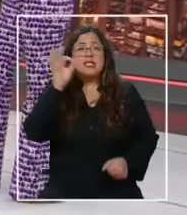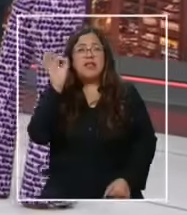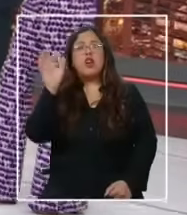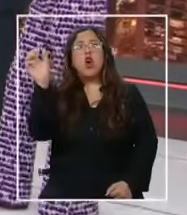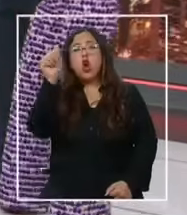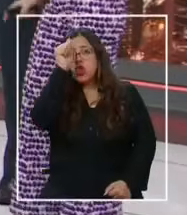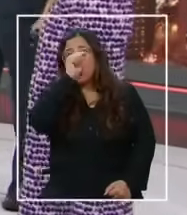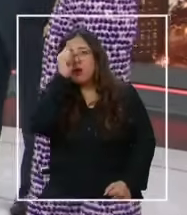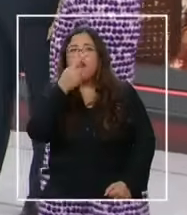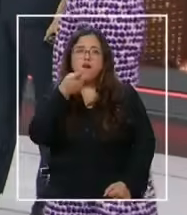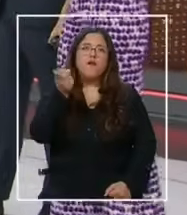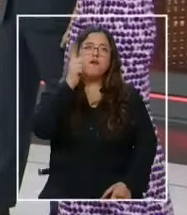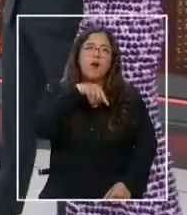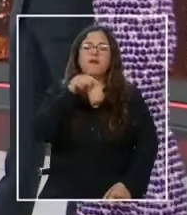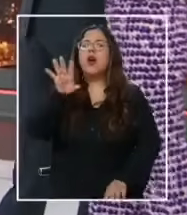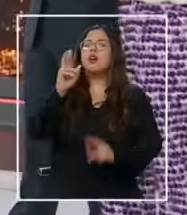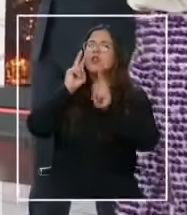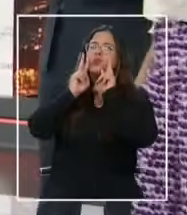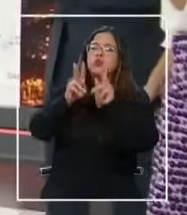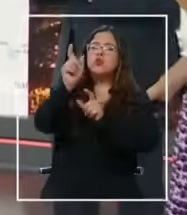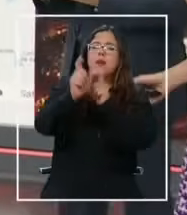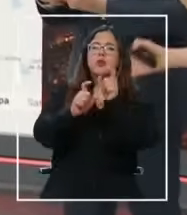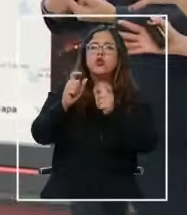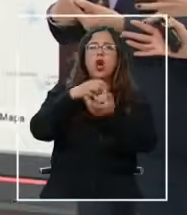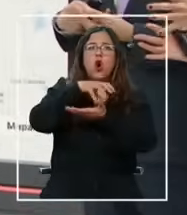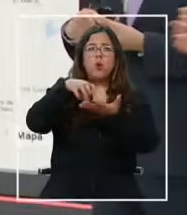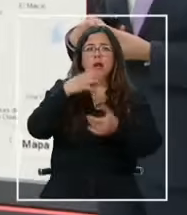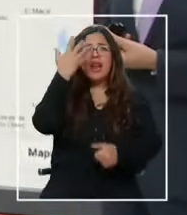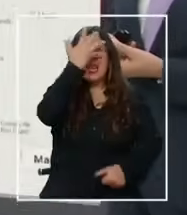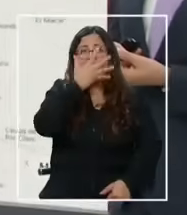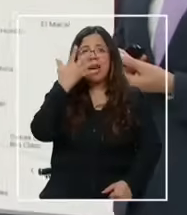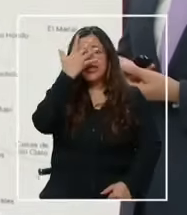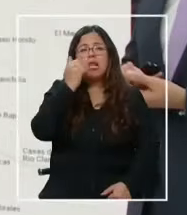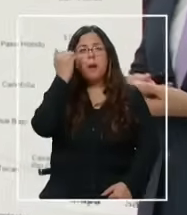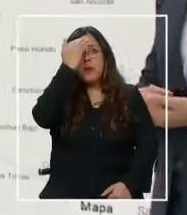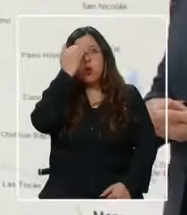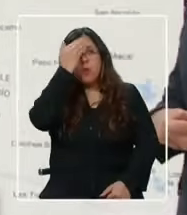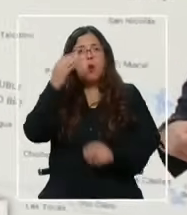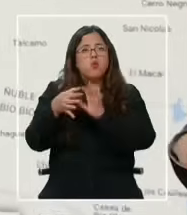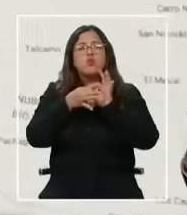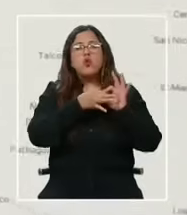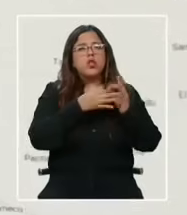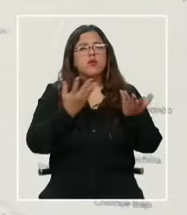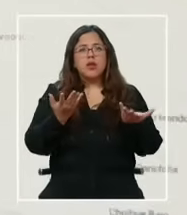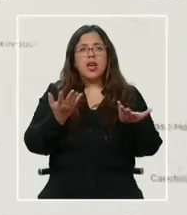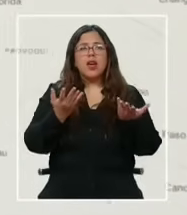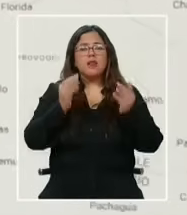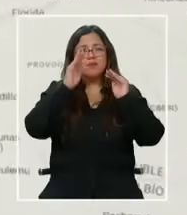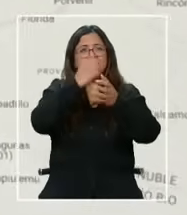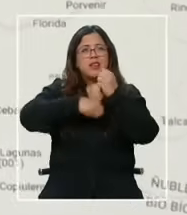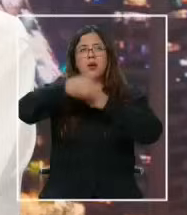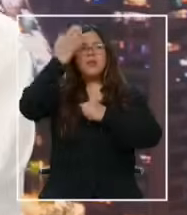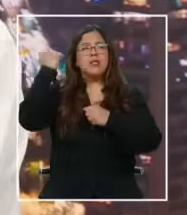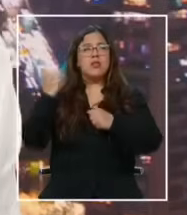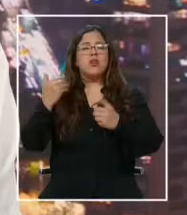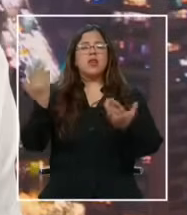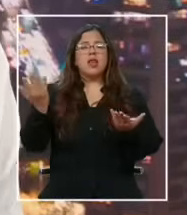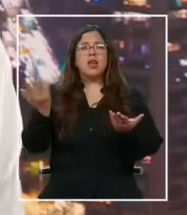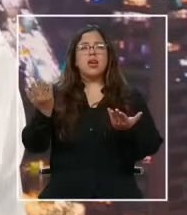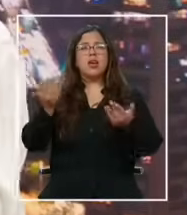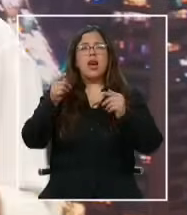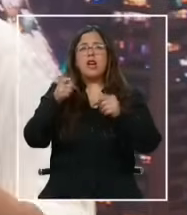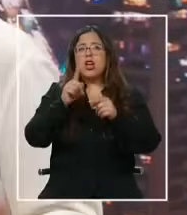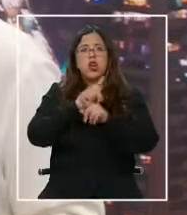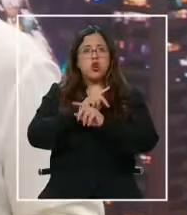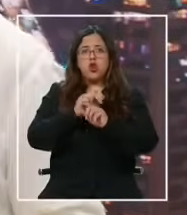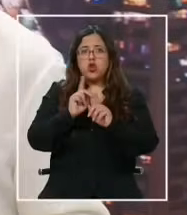y domingo y por eso cuando escuchábamos y veíamos ahí a los vecinos del licantén preocupados porque tienen el fantasma obviamente de lo que ocurrió el año pasado no debiera